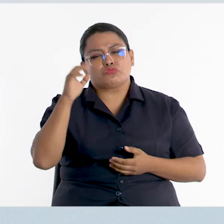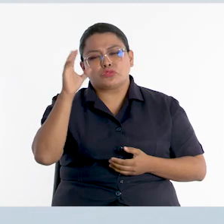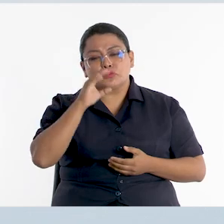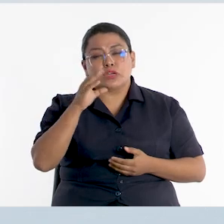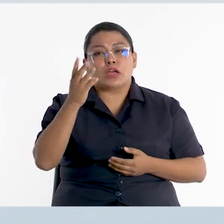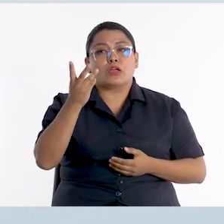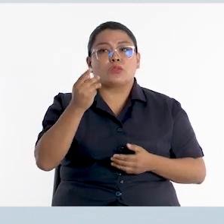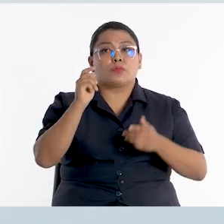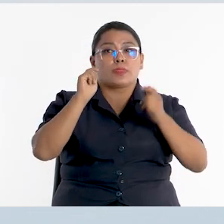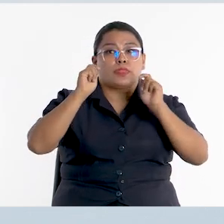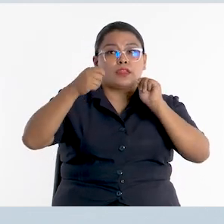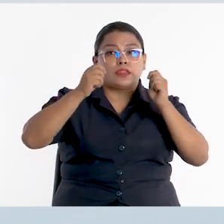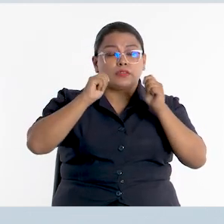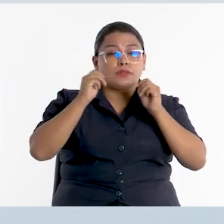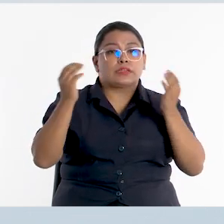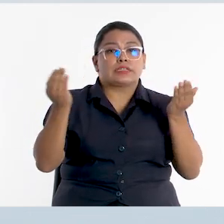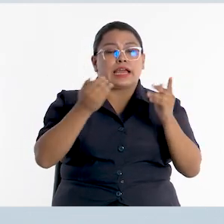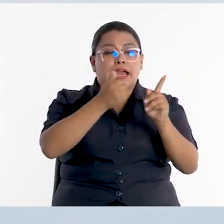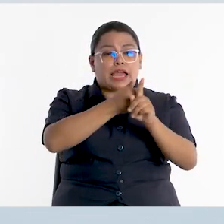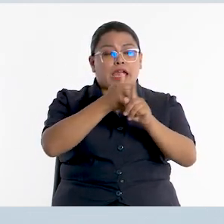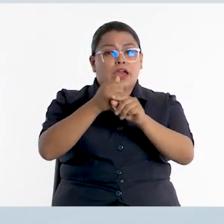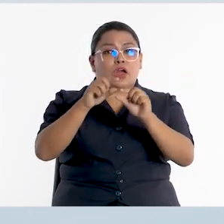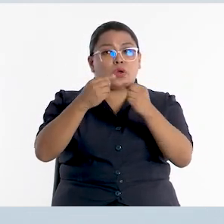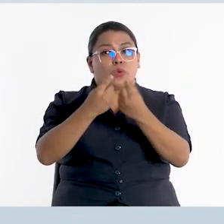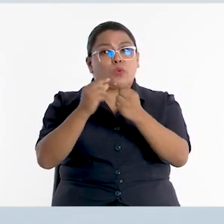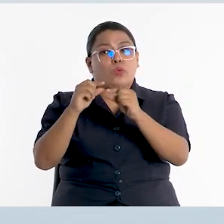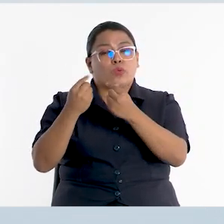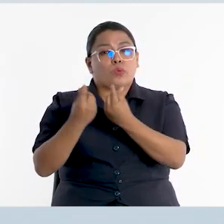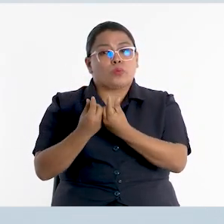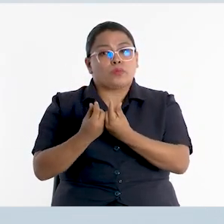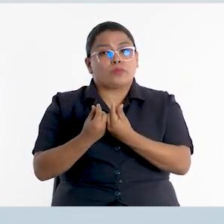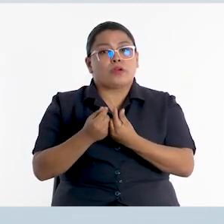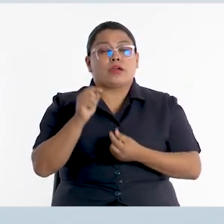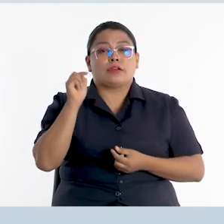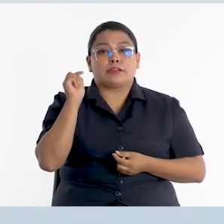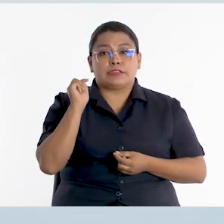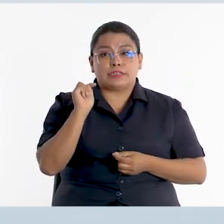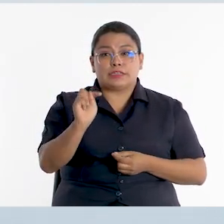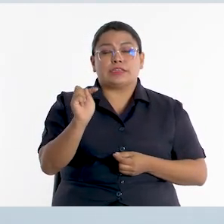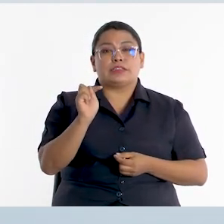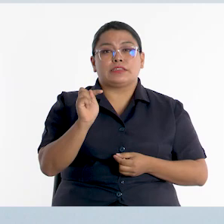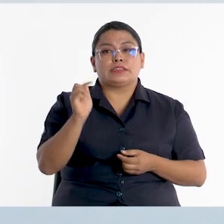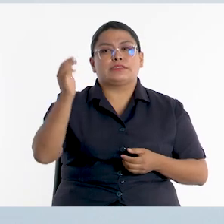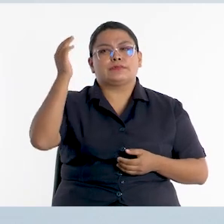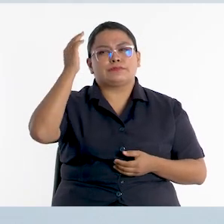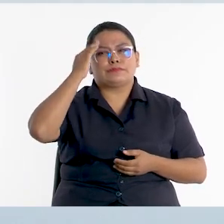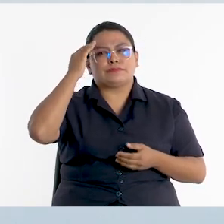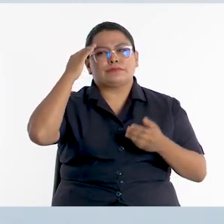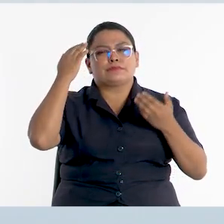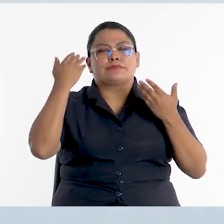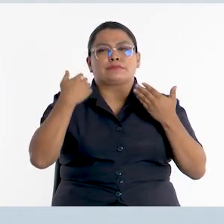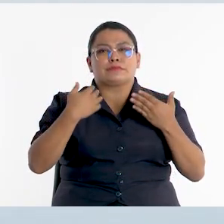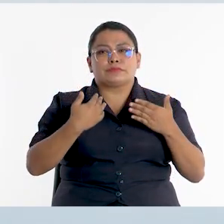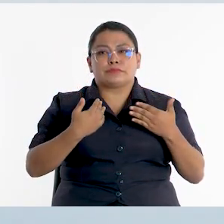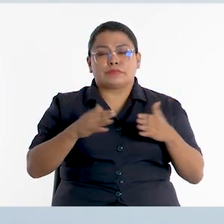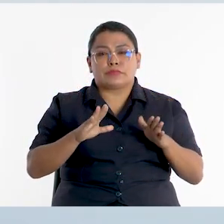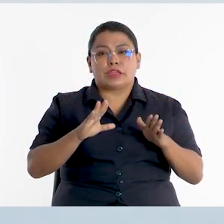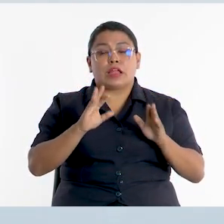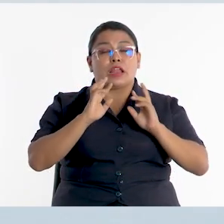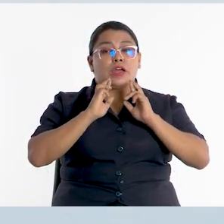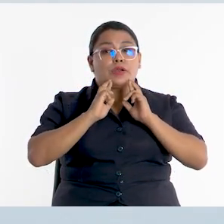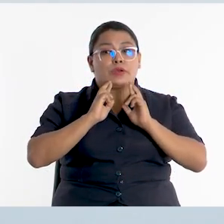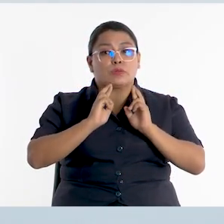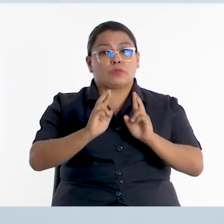Y se busca la cantidad de dulces que habrá en cada grupo. Para este caso, sabemos que